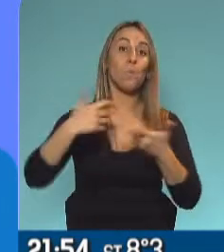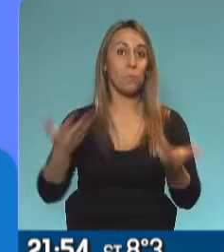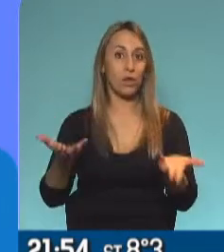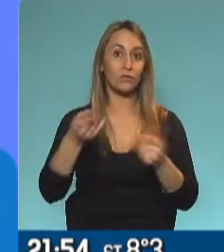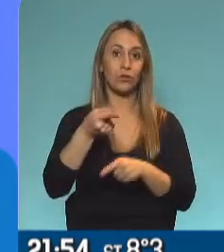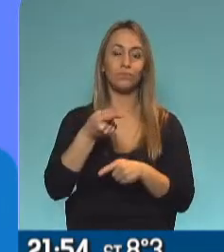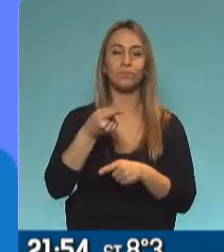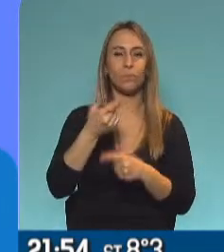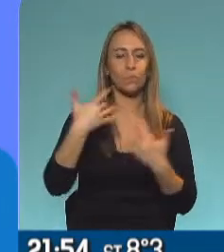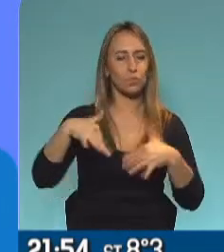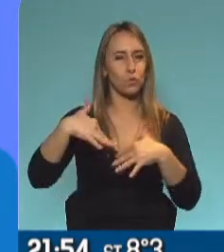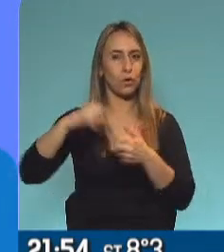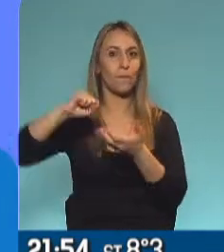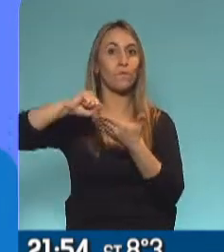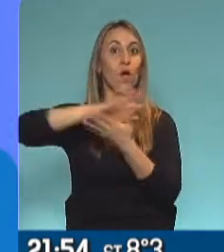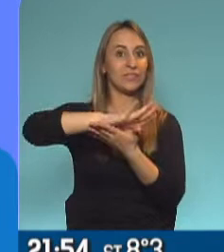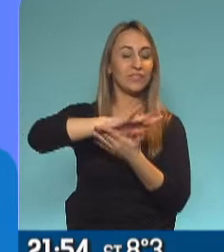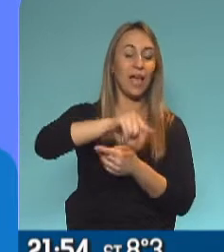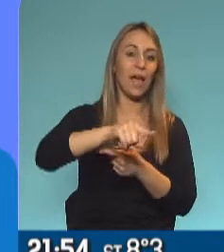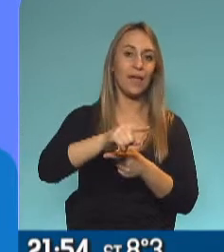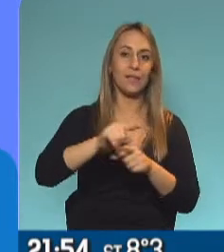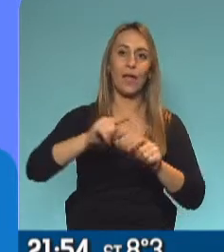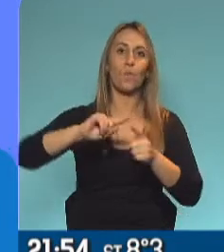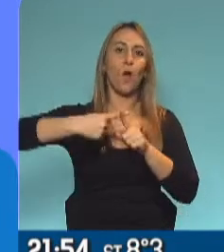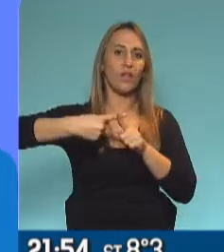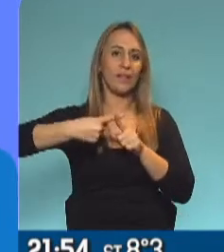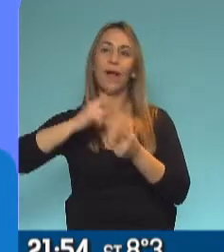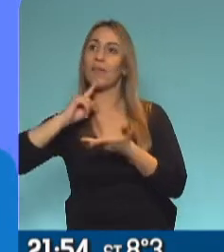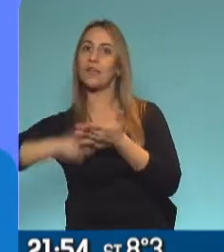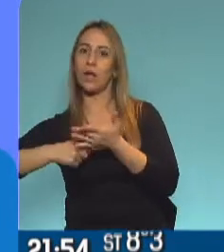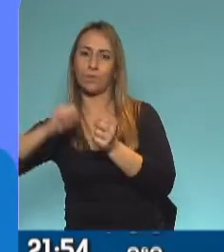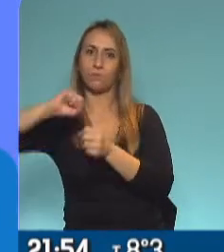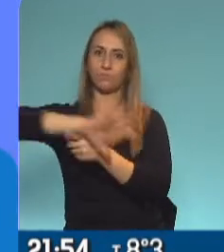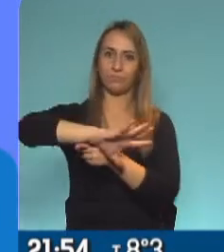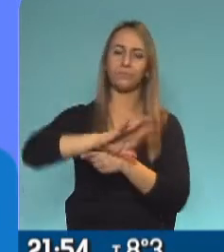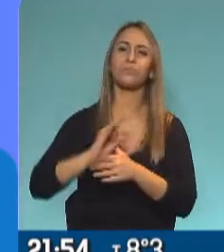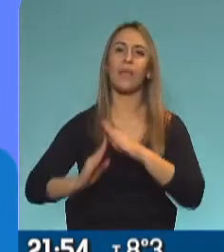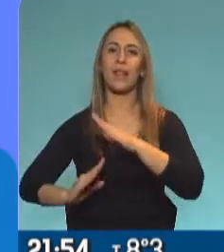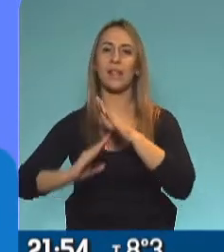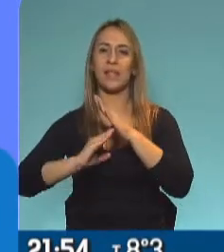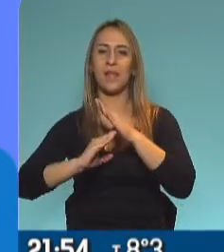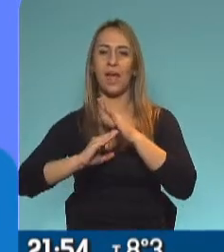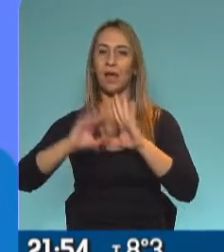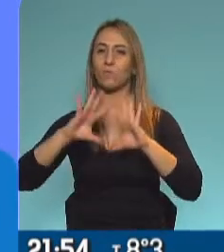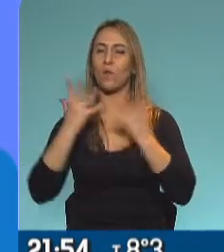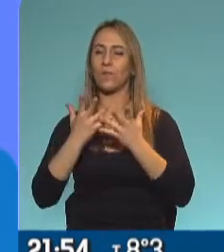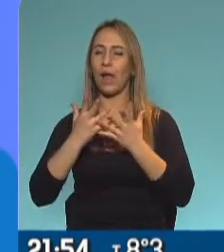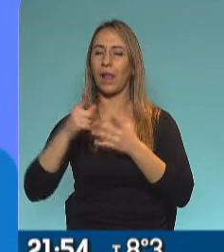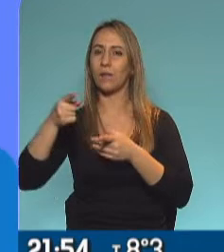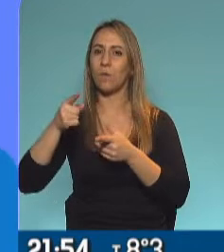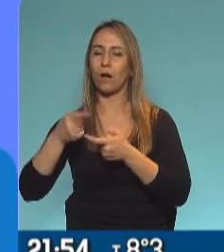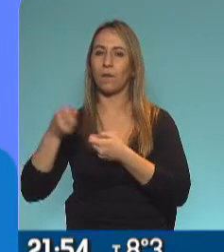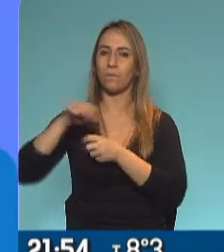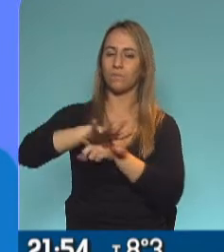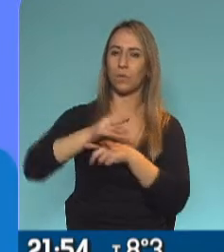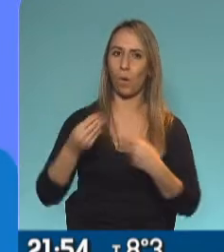también tiene mucha incidencia en el plano de la geopolítica, es decir, ¿qué roles juegan los líderes internacionales? Ahora, volvamos a las